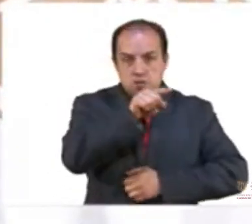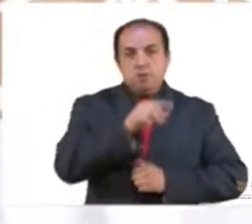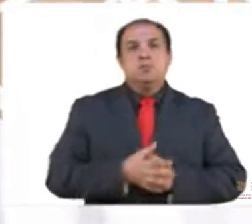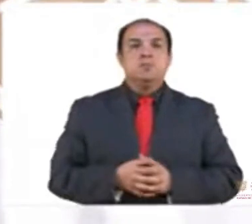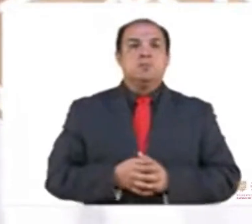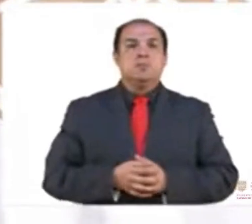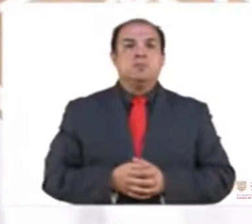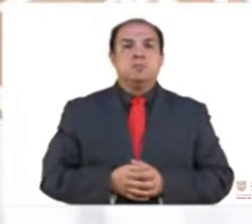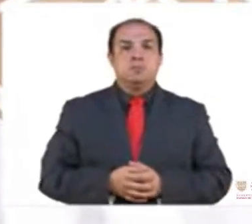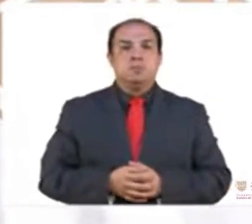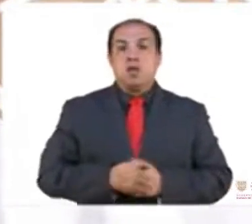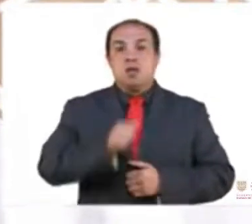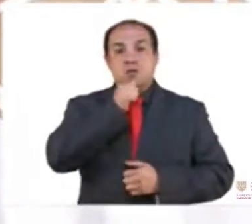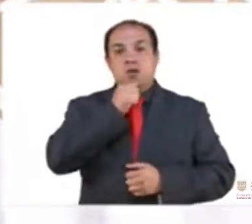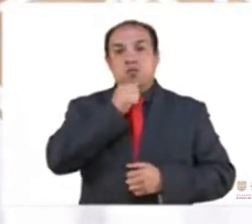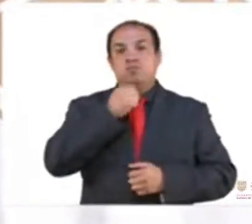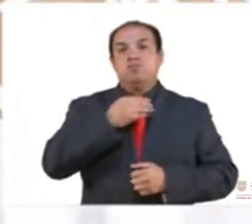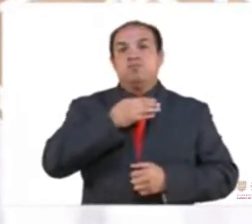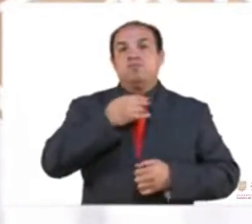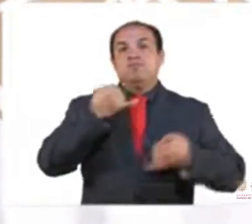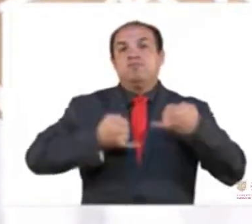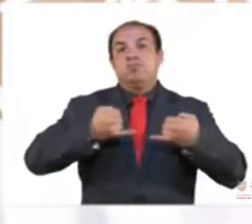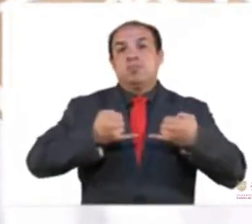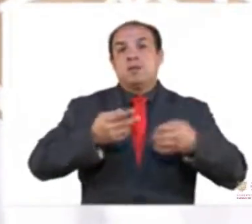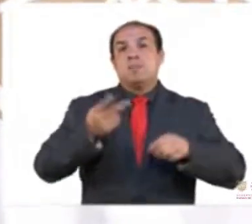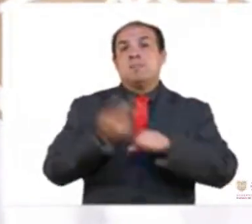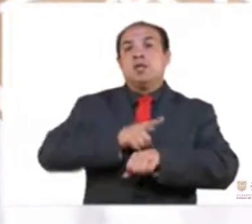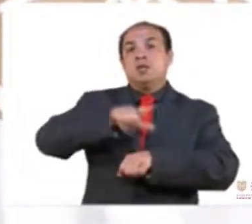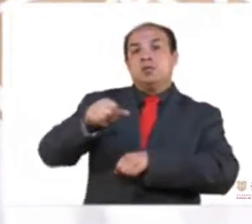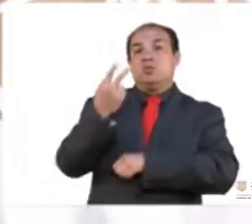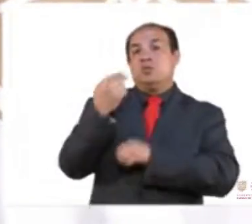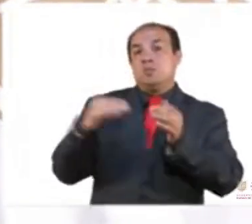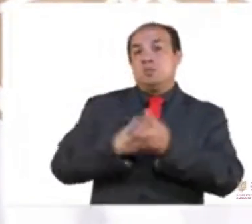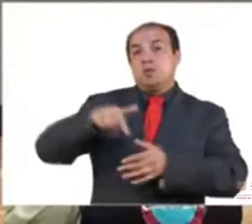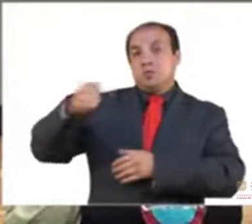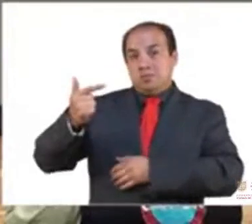y todavía no se juzga lo que pasó después del 2012,